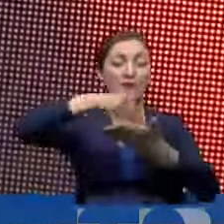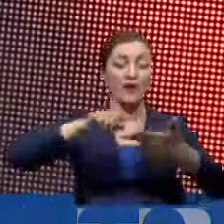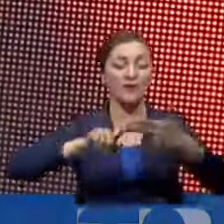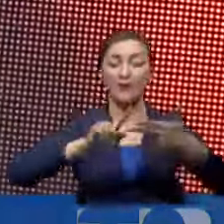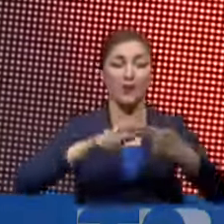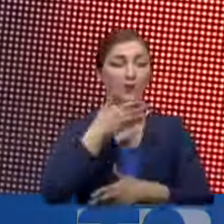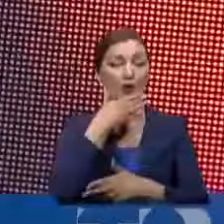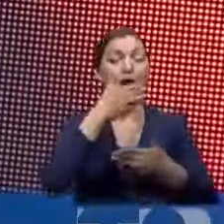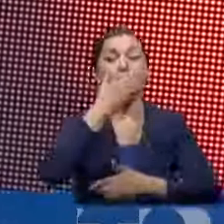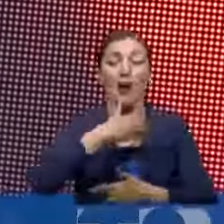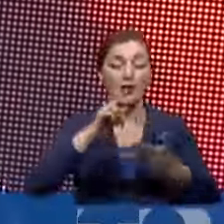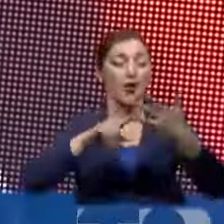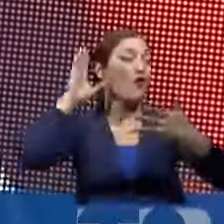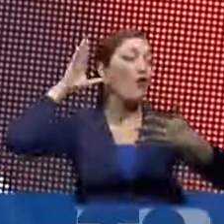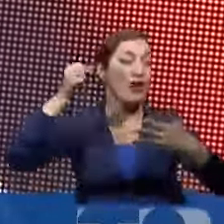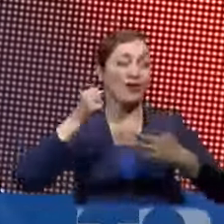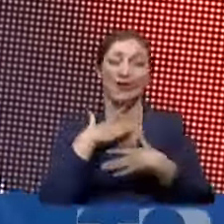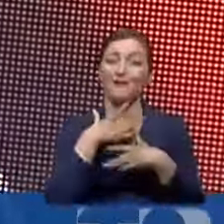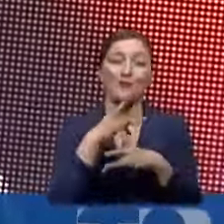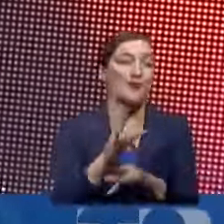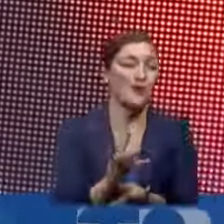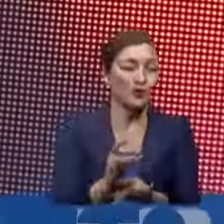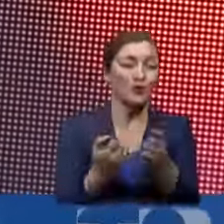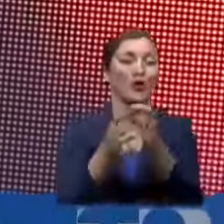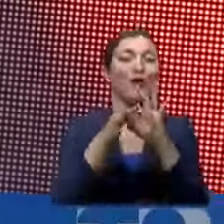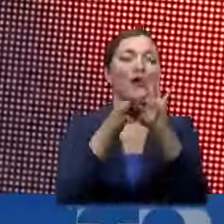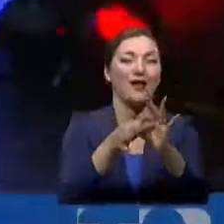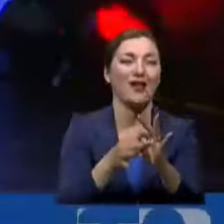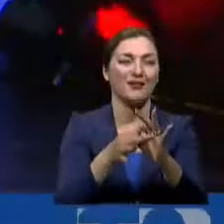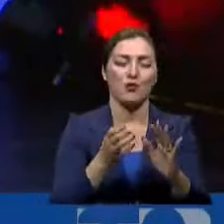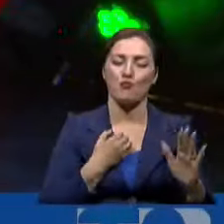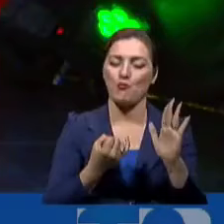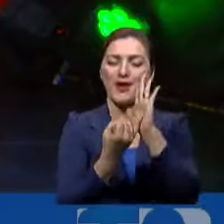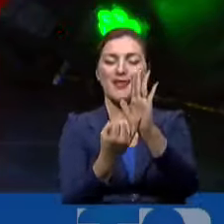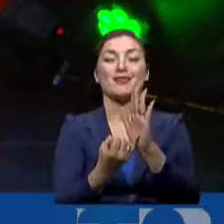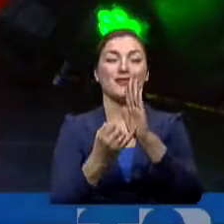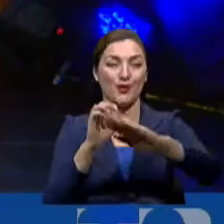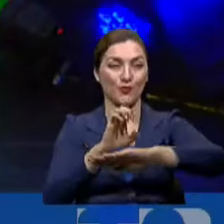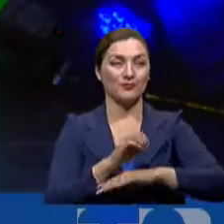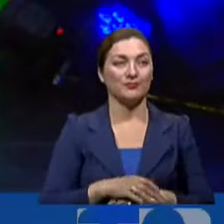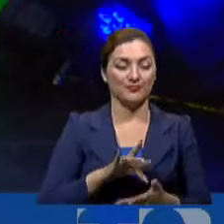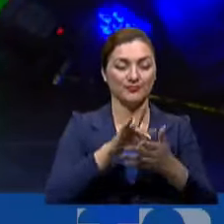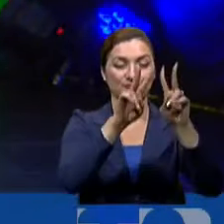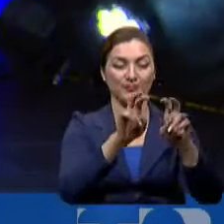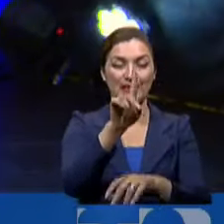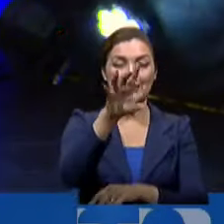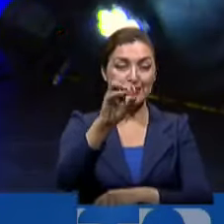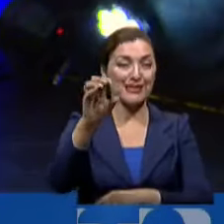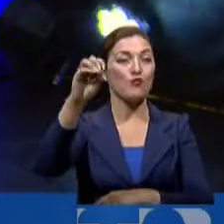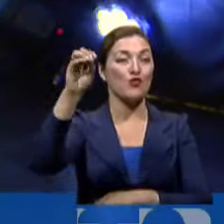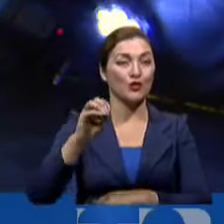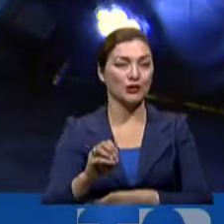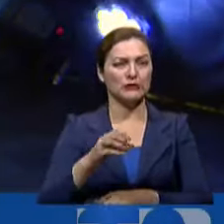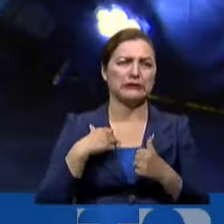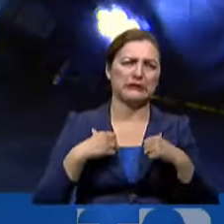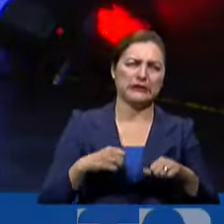y me encanta, de Ambato, Cuenca, y me encanta que eso le aporta a la ecuatorianidad, claro, que necesita la banda. ¿Este álbum es 100% para el